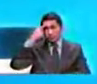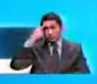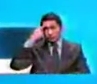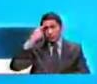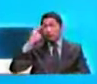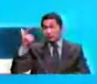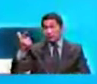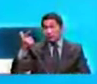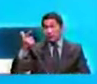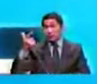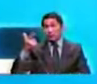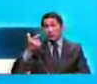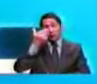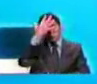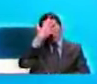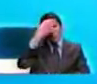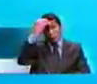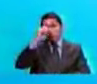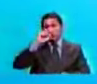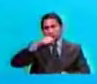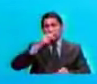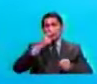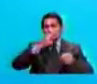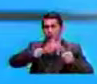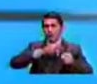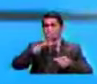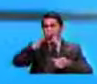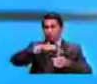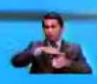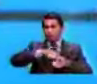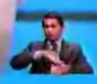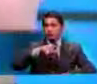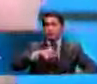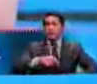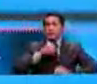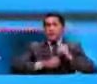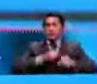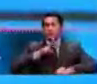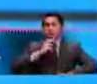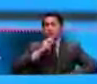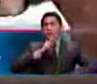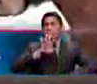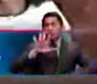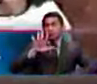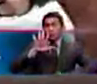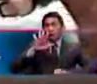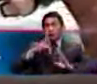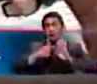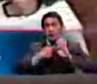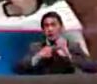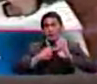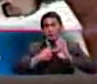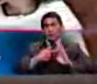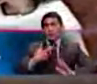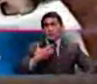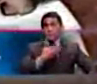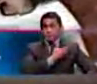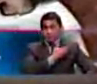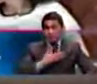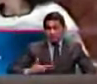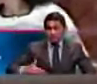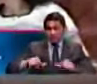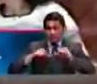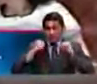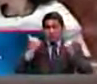de que el presidente Noboa quiera ser candidato, de elección el 25. A lo que añade que uno de los ejemplos son las acciones del presidente del